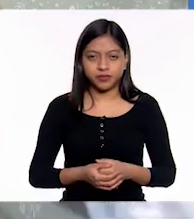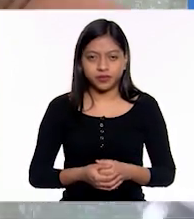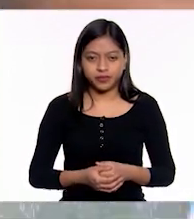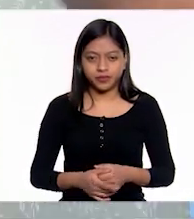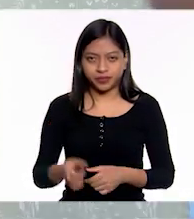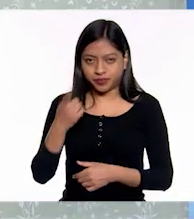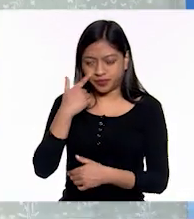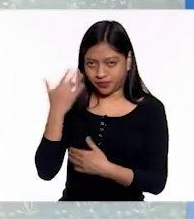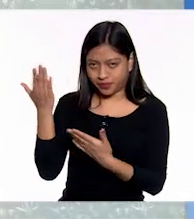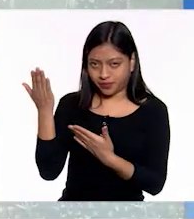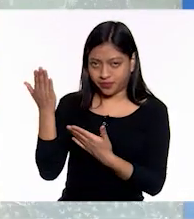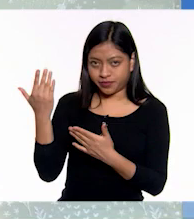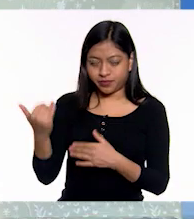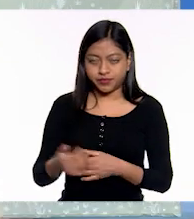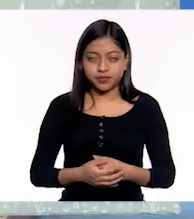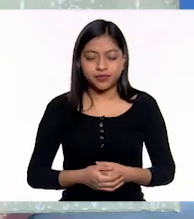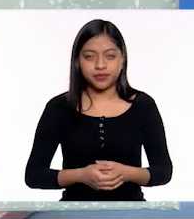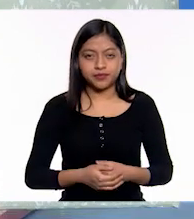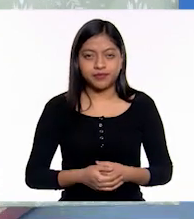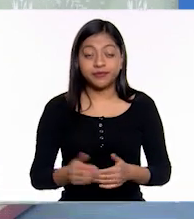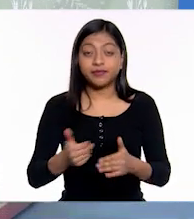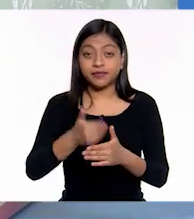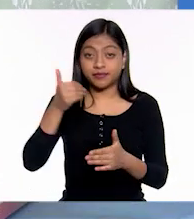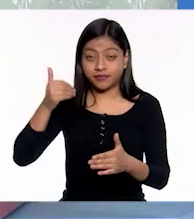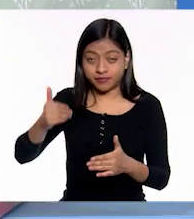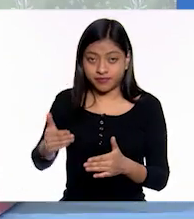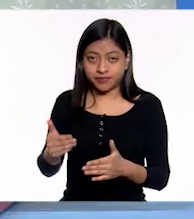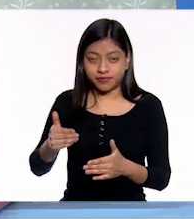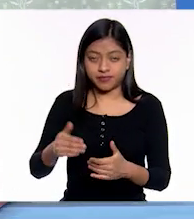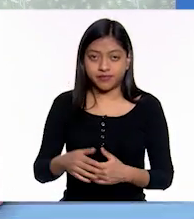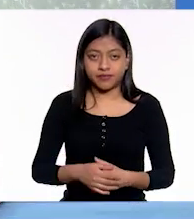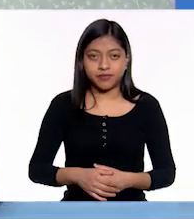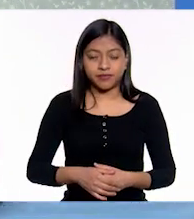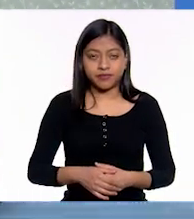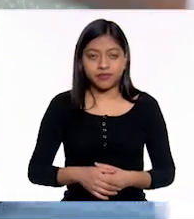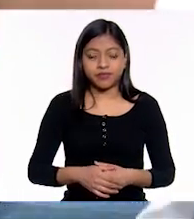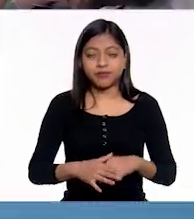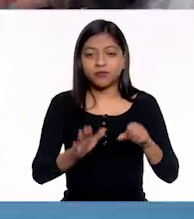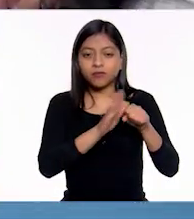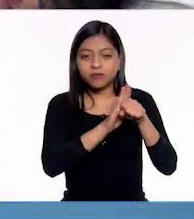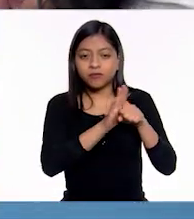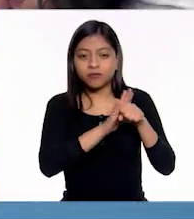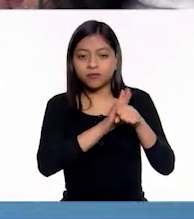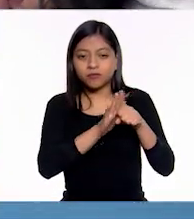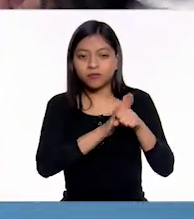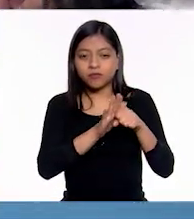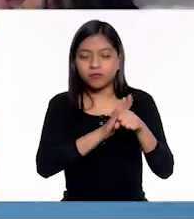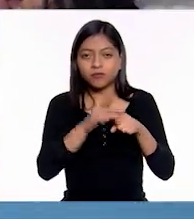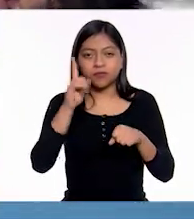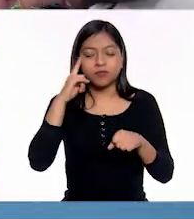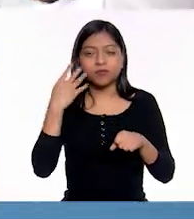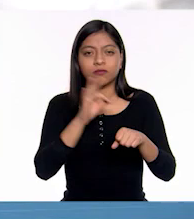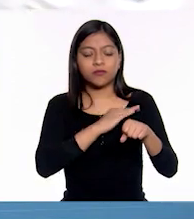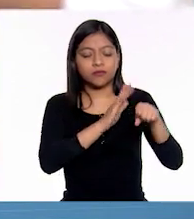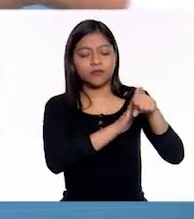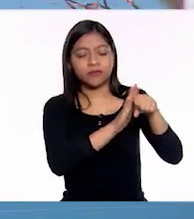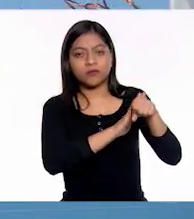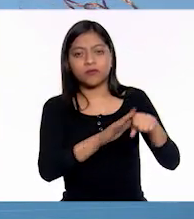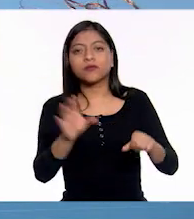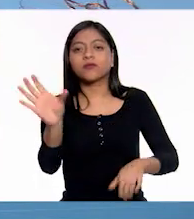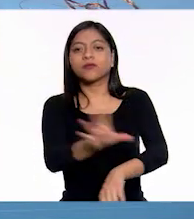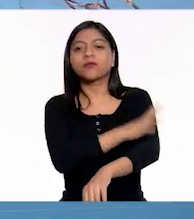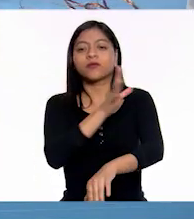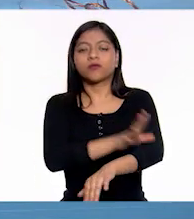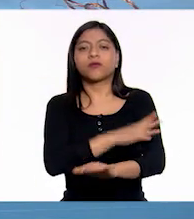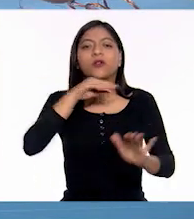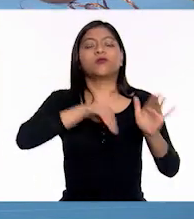Ahí ya está. Previamente, con una lija de agua, dije la parte de los 2 cables